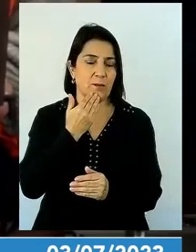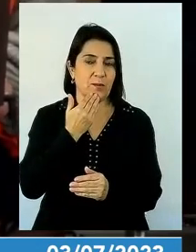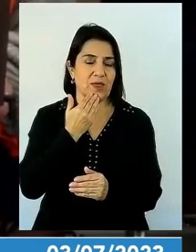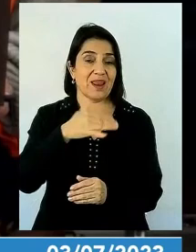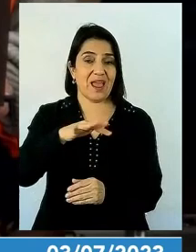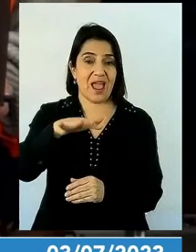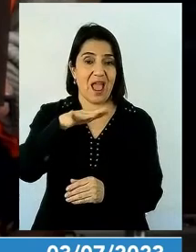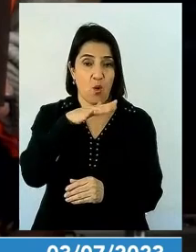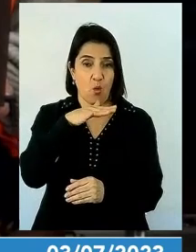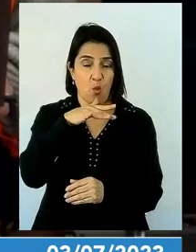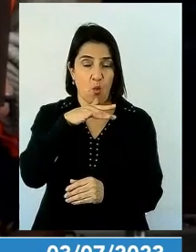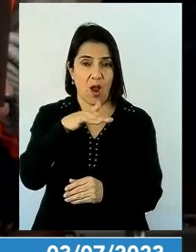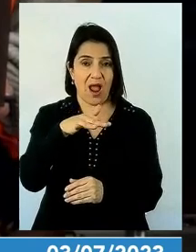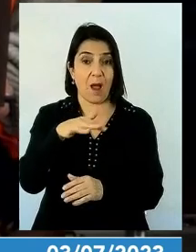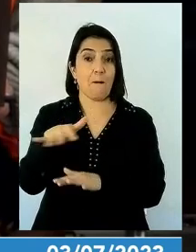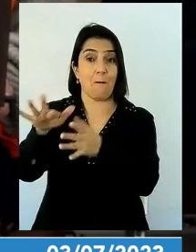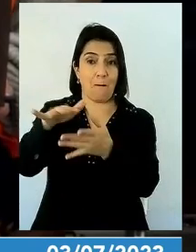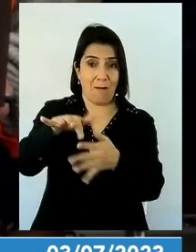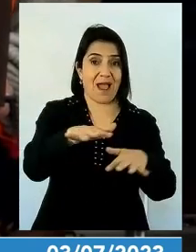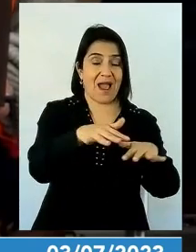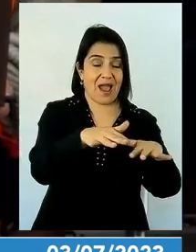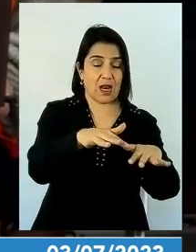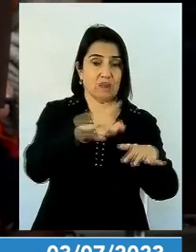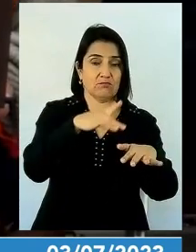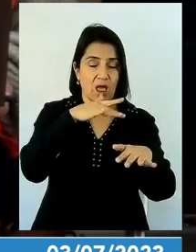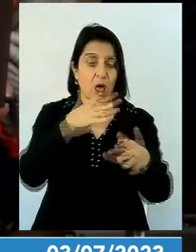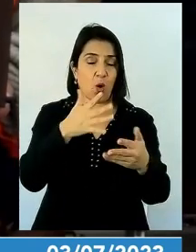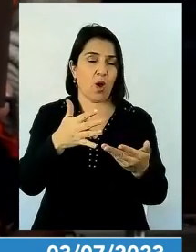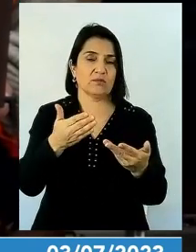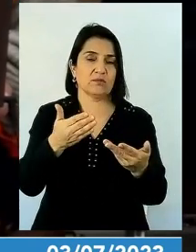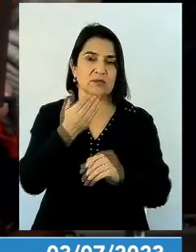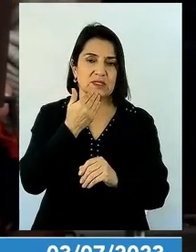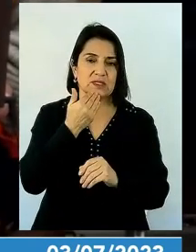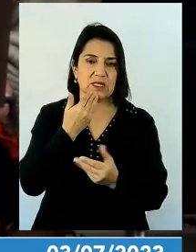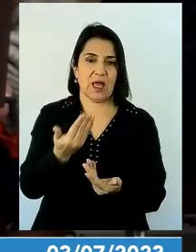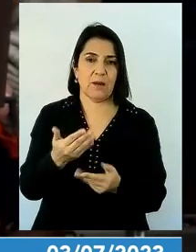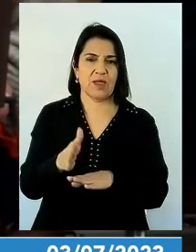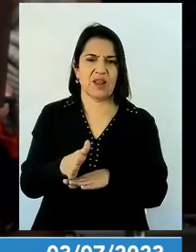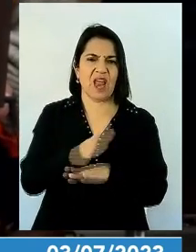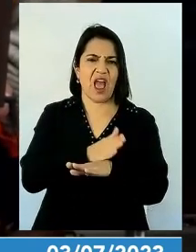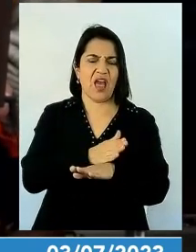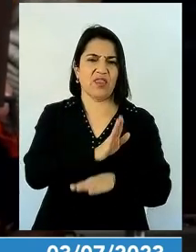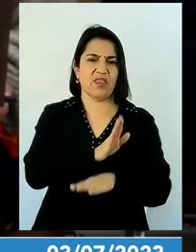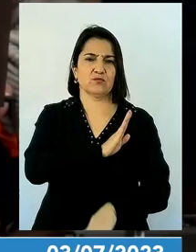de mar, lo ha comentado también el consejero en otras ocasiones, el consejero Recondo.